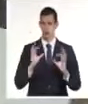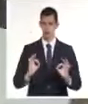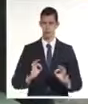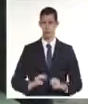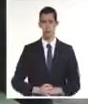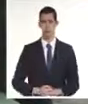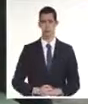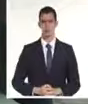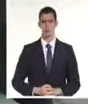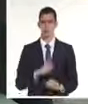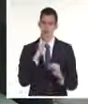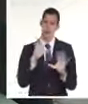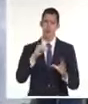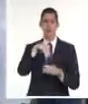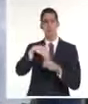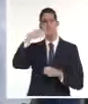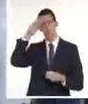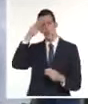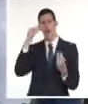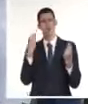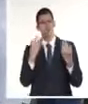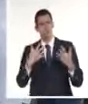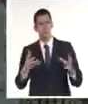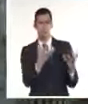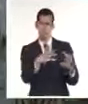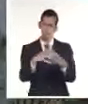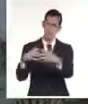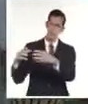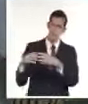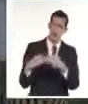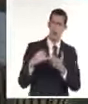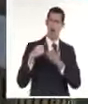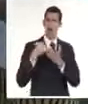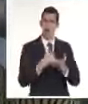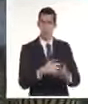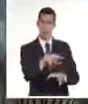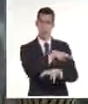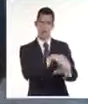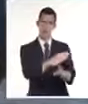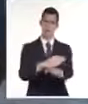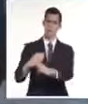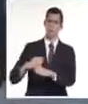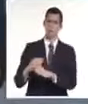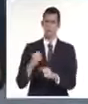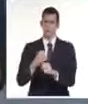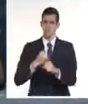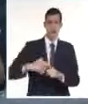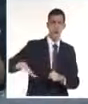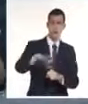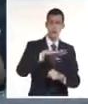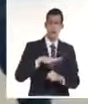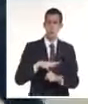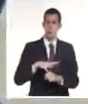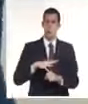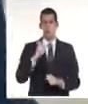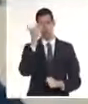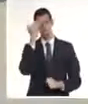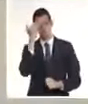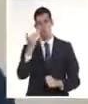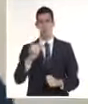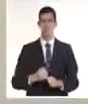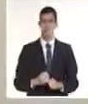animales en Cuba. Por el trabajo de ellos y por quienes también regalan vida a nuestro planeta, es que actos tan violentos como